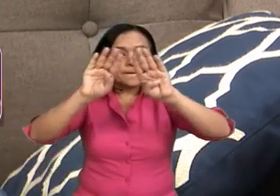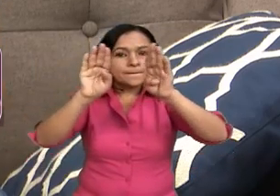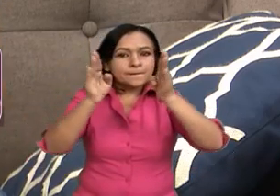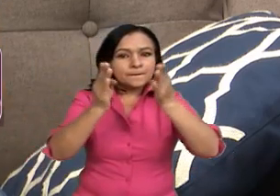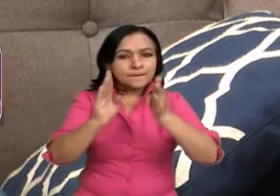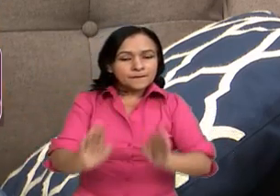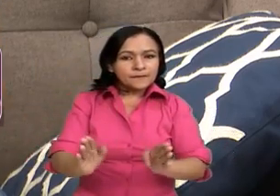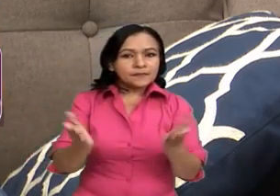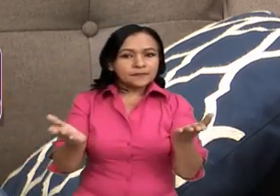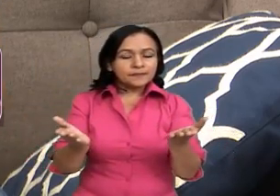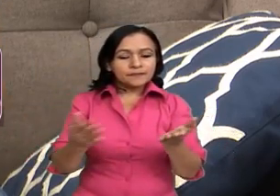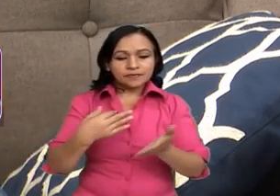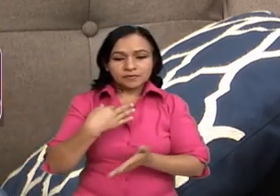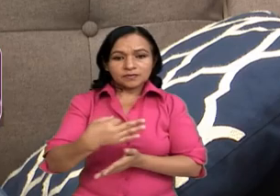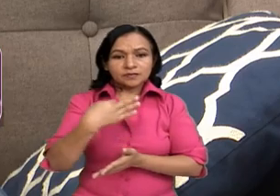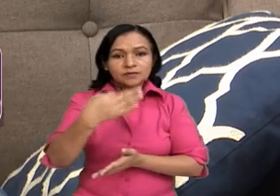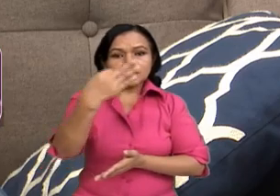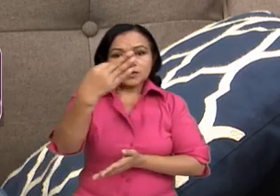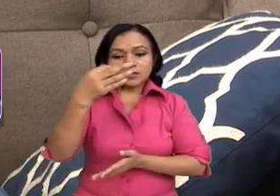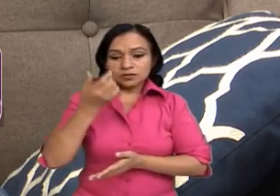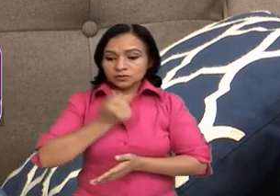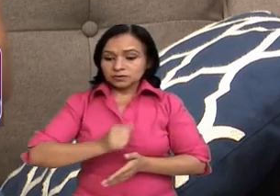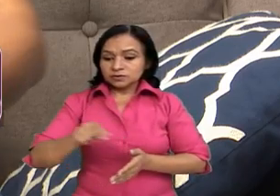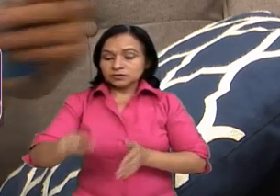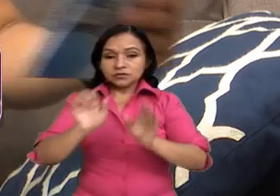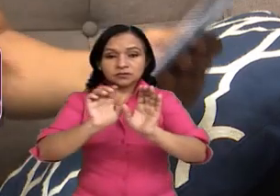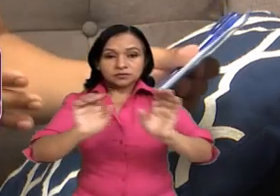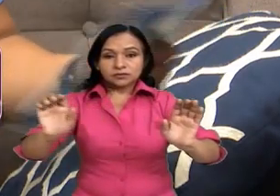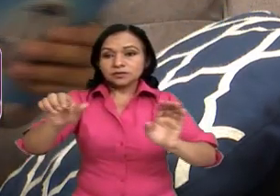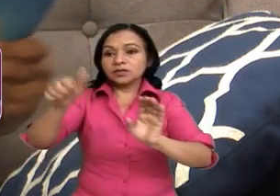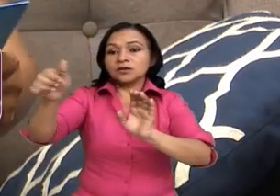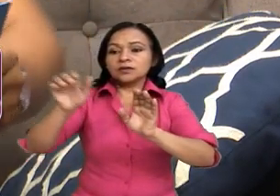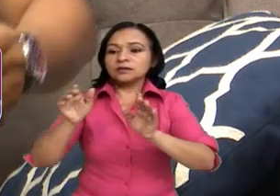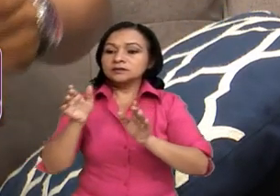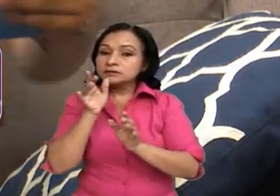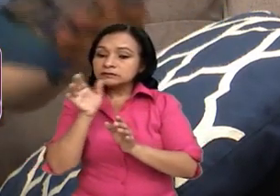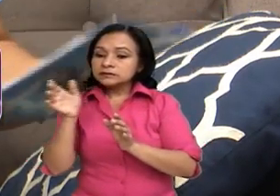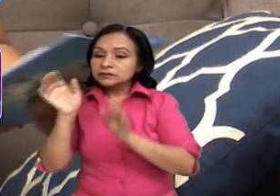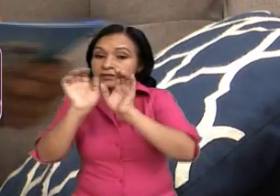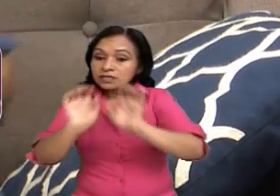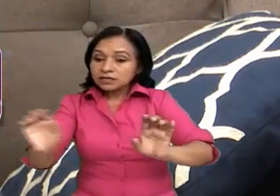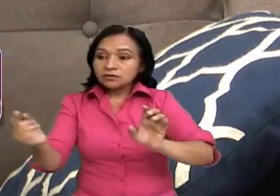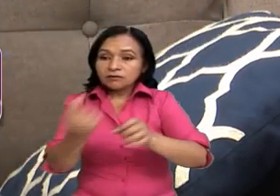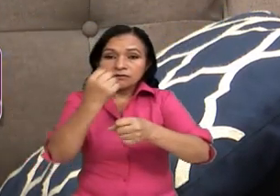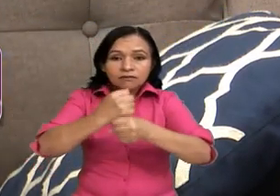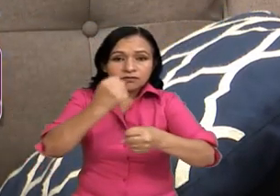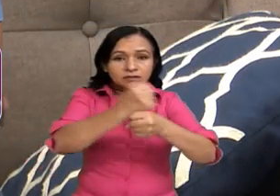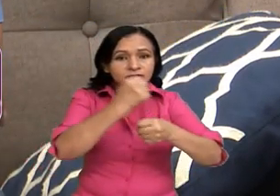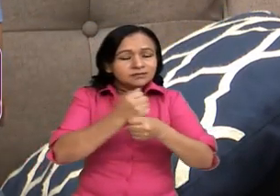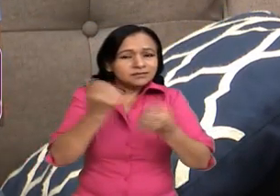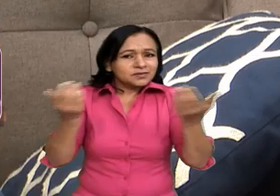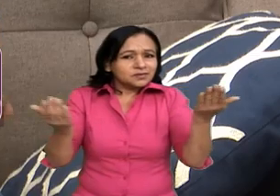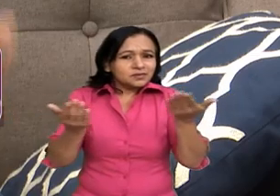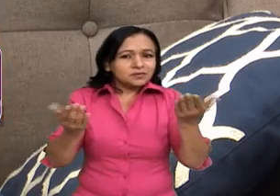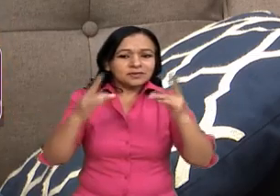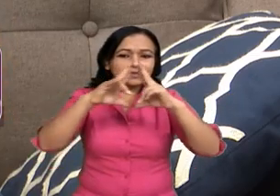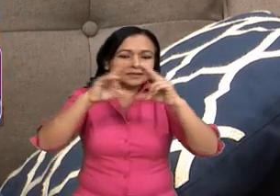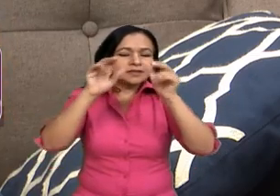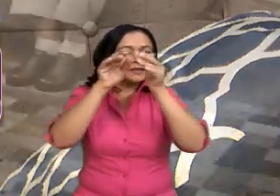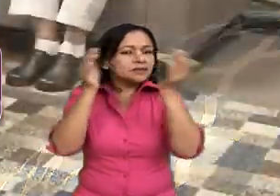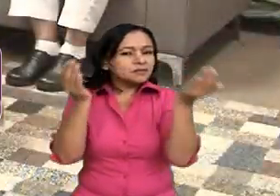una vez más, por el futuro, en este caso de sus hijos, pero también de los hijos de las otras mujeres y de la sociedad, los niños, el futuro de Nicaragua, bueno, y del